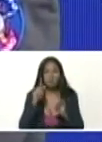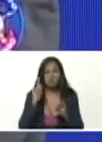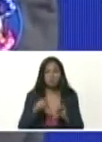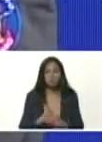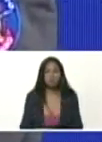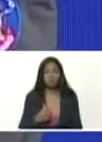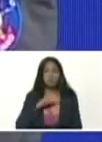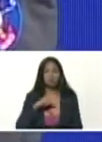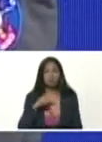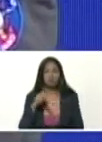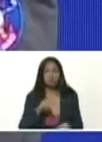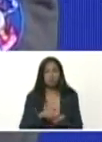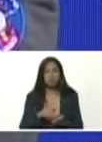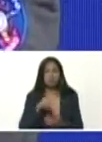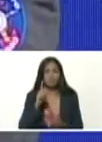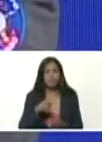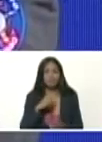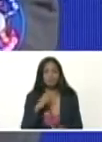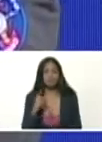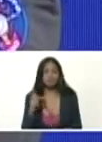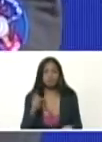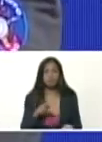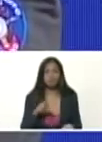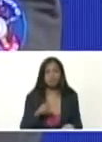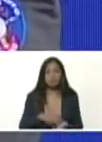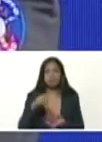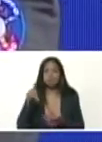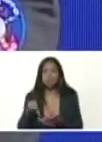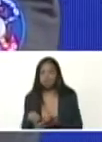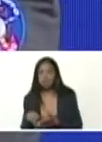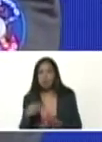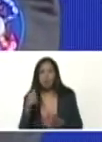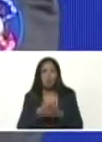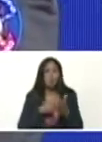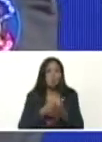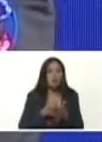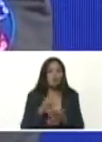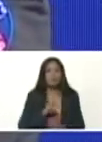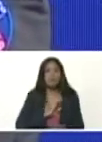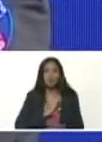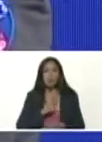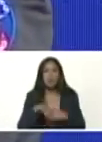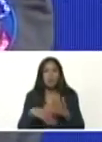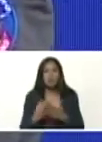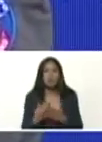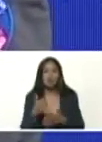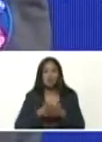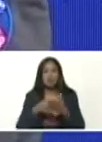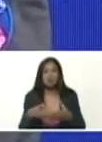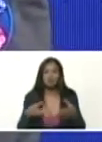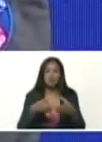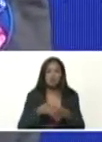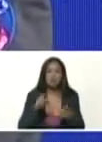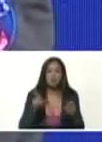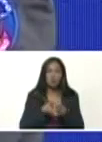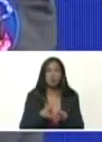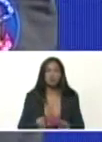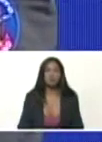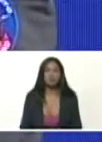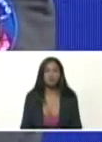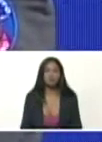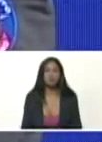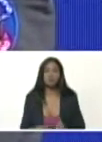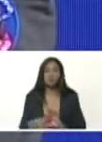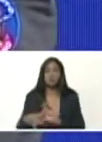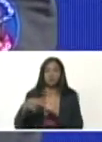Ahí nosotros saltamos del combate individual al combate colectivo. Una